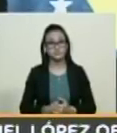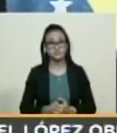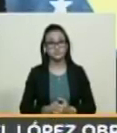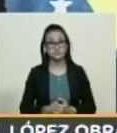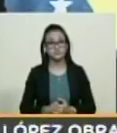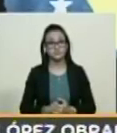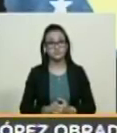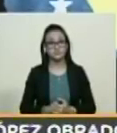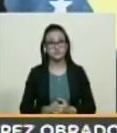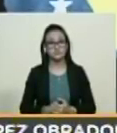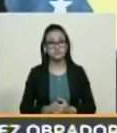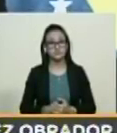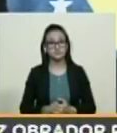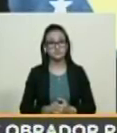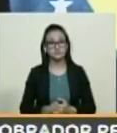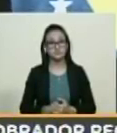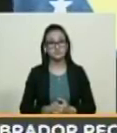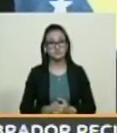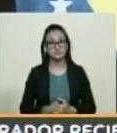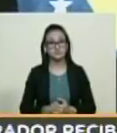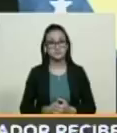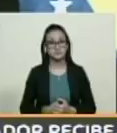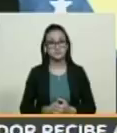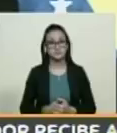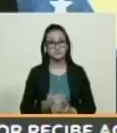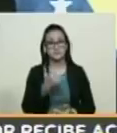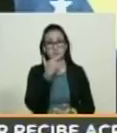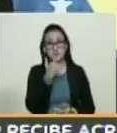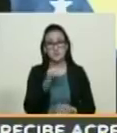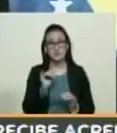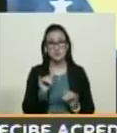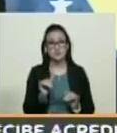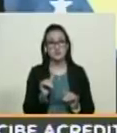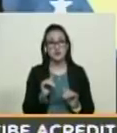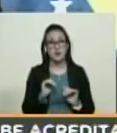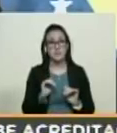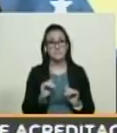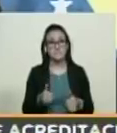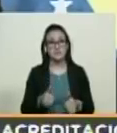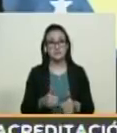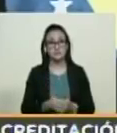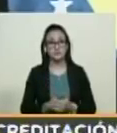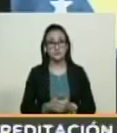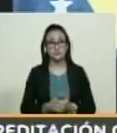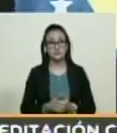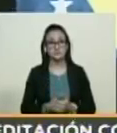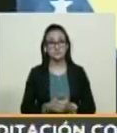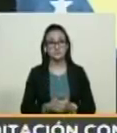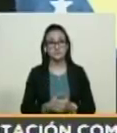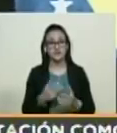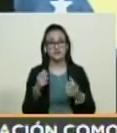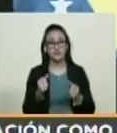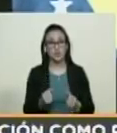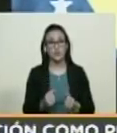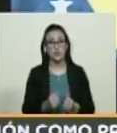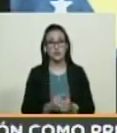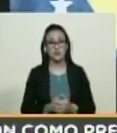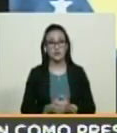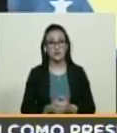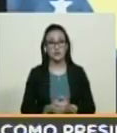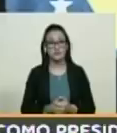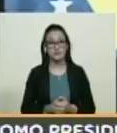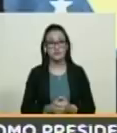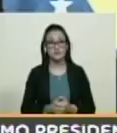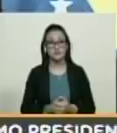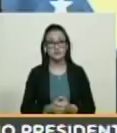acto. Una vez ocurrido el hecho, se activó la seguridad y